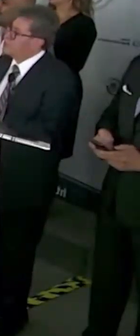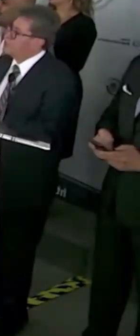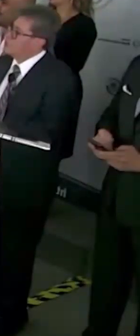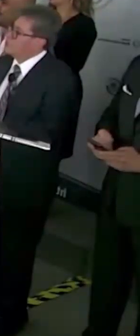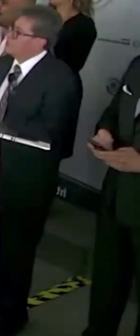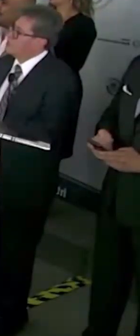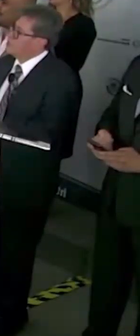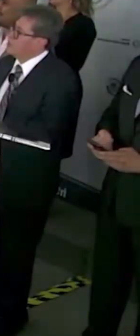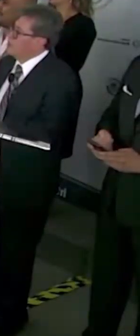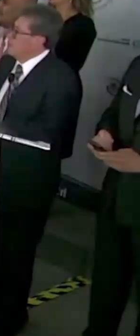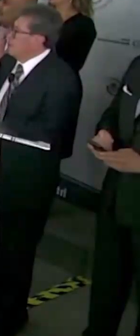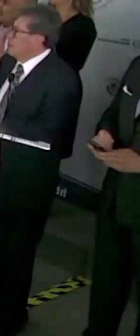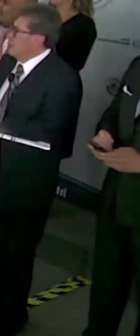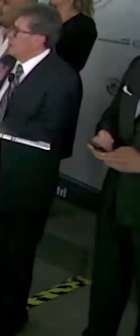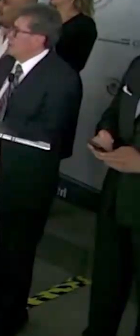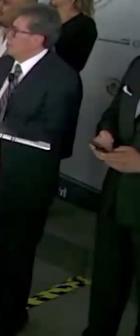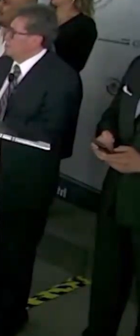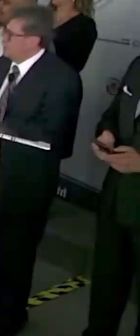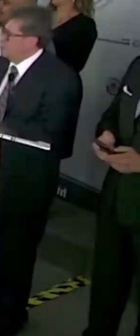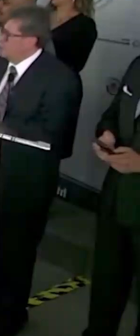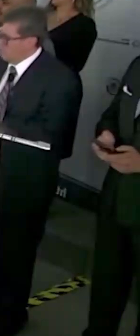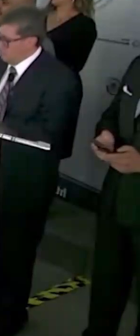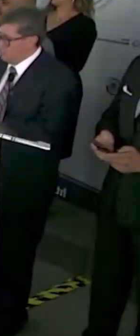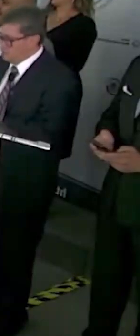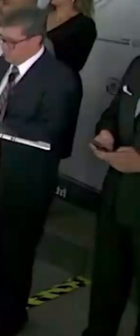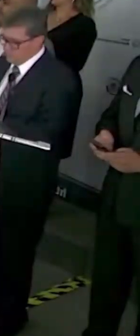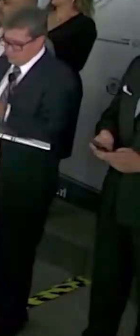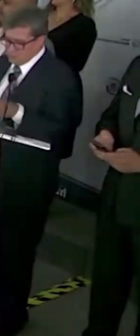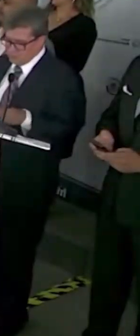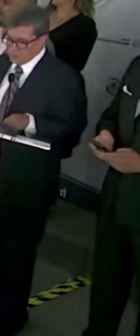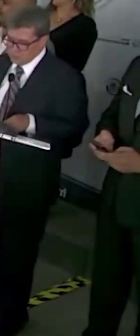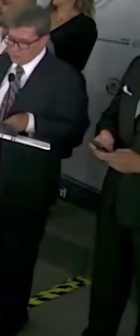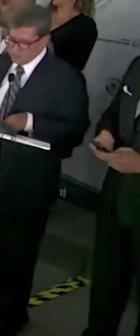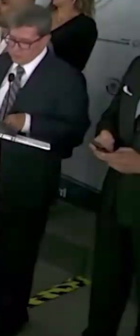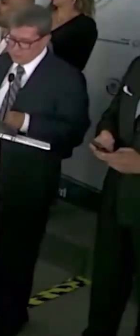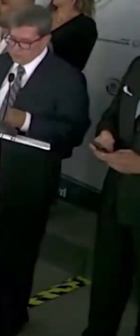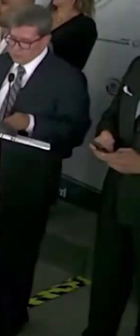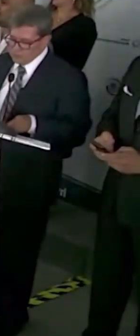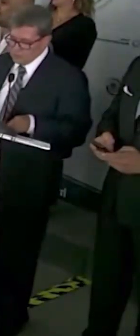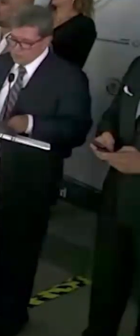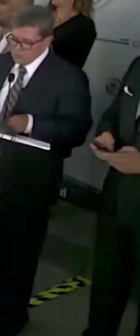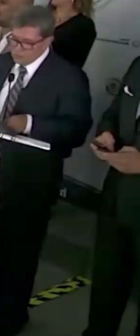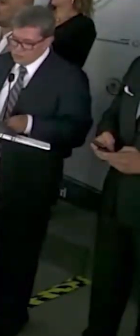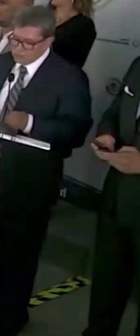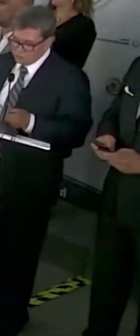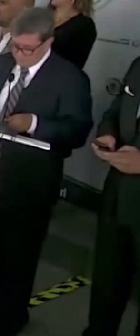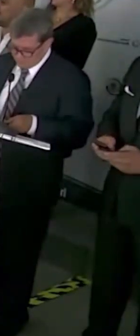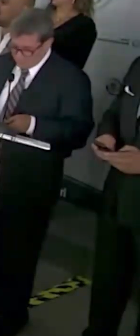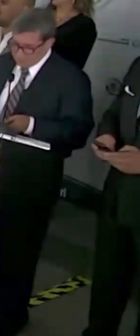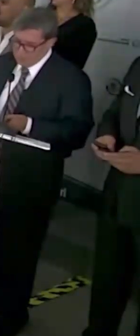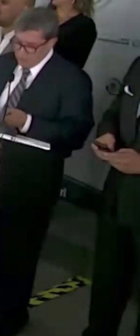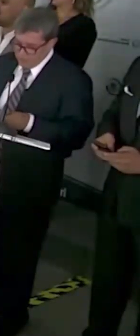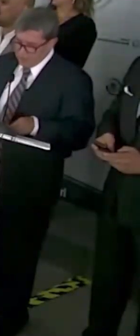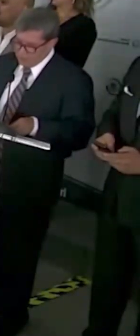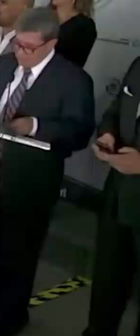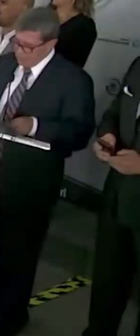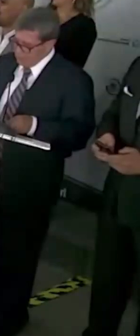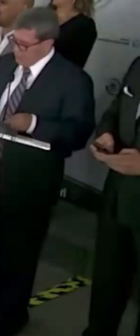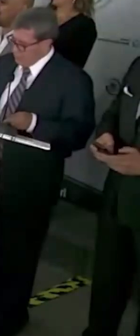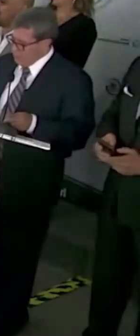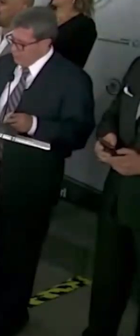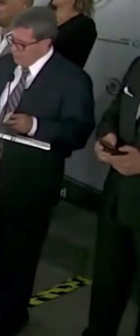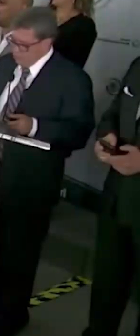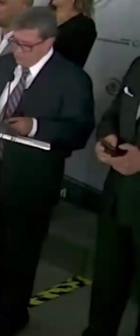pero aun cuando dijera y señalara que le llegaron vía anónima las grabaciones y